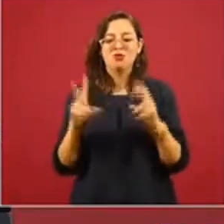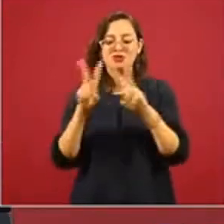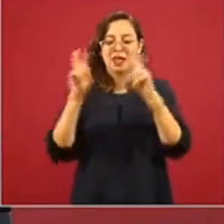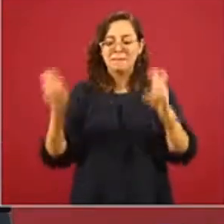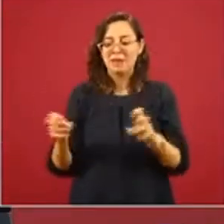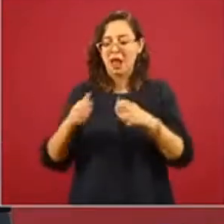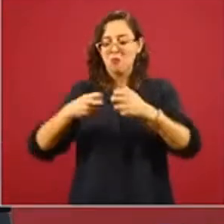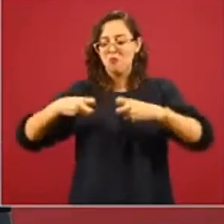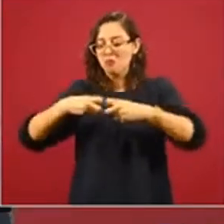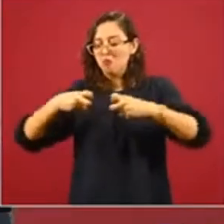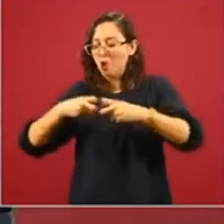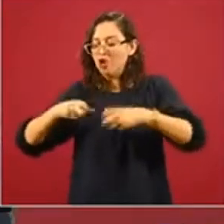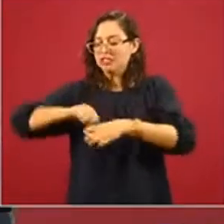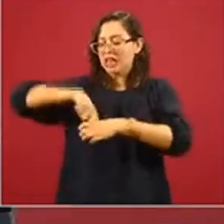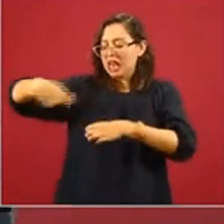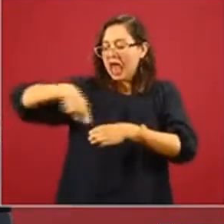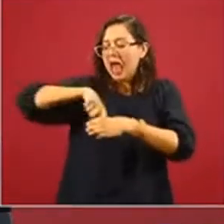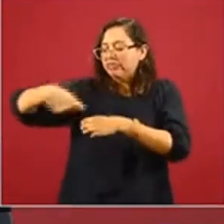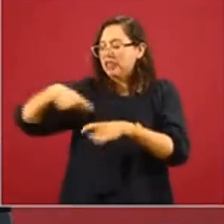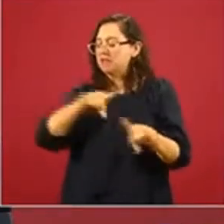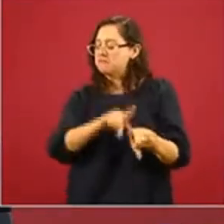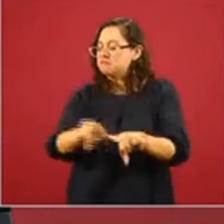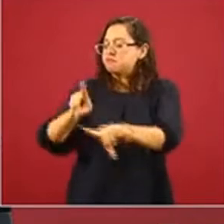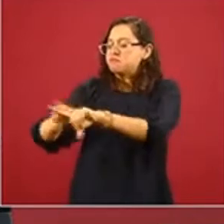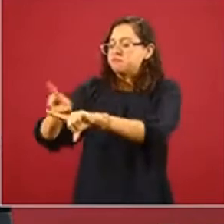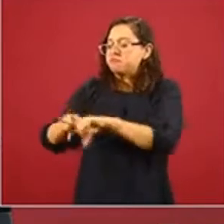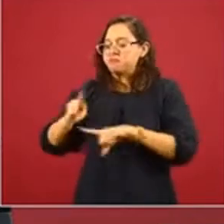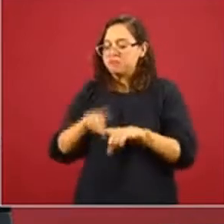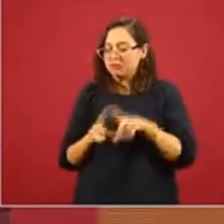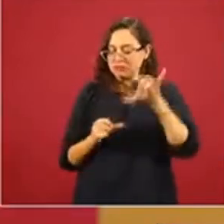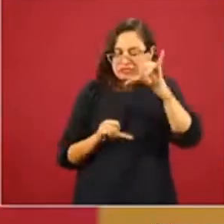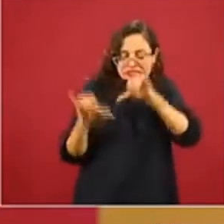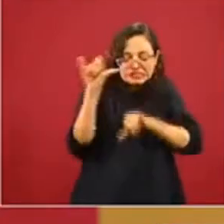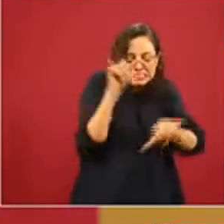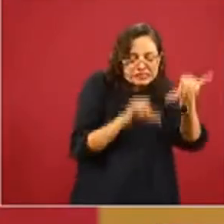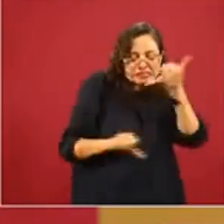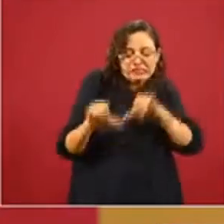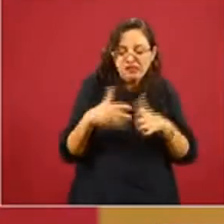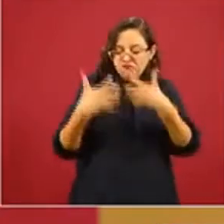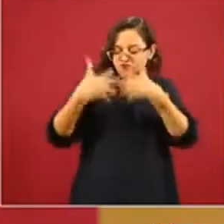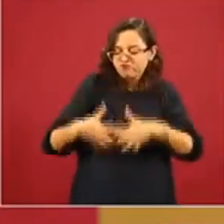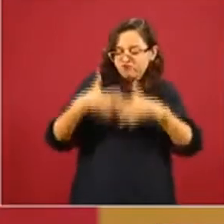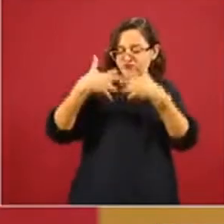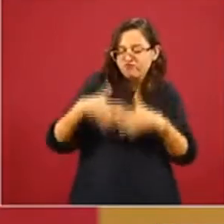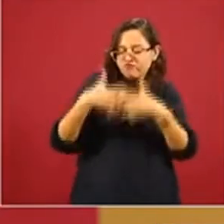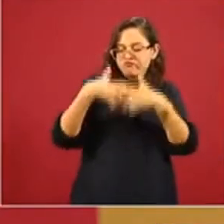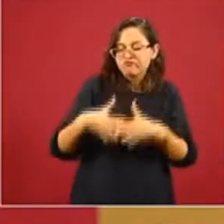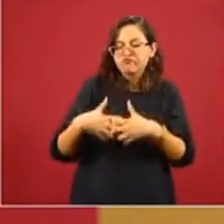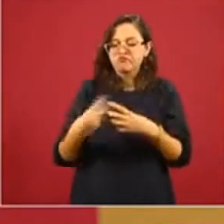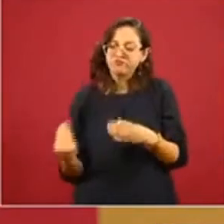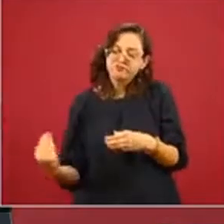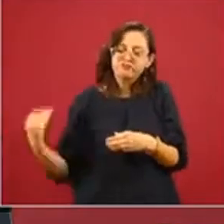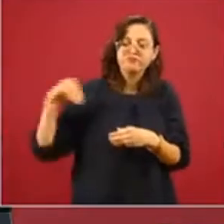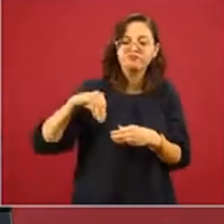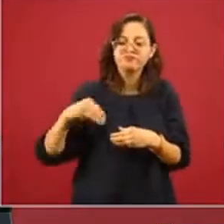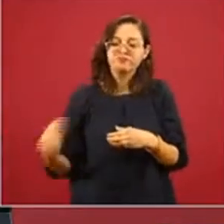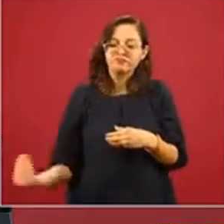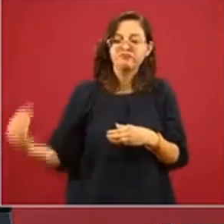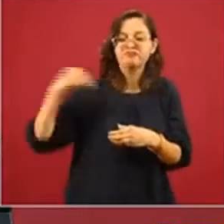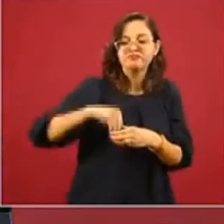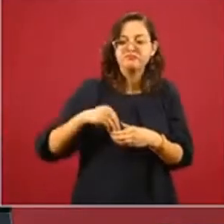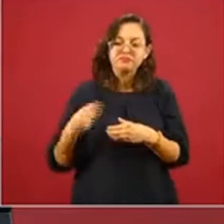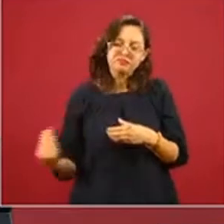son productos no naturales que han sido modificados industrialmente y se les ha agregado